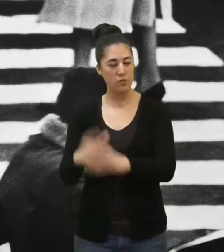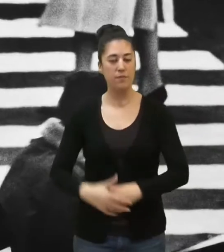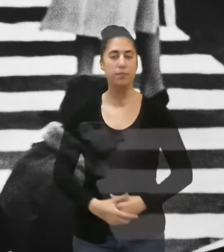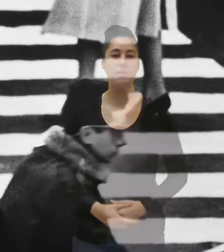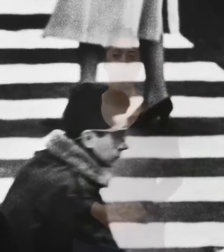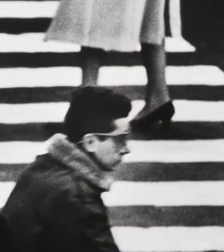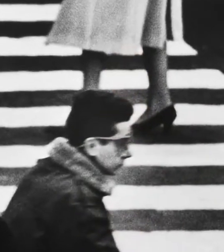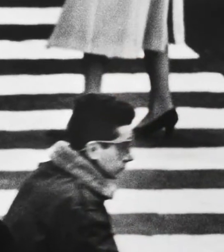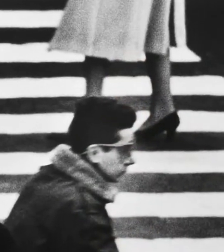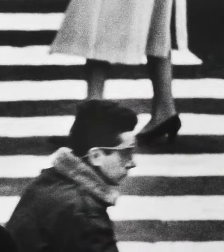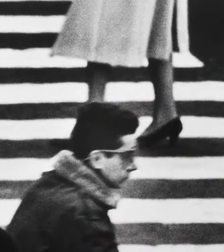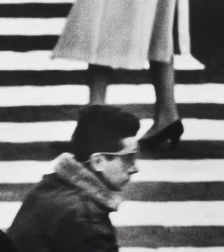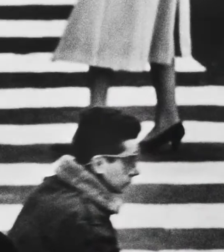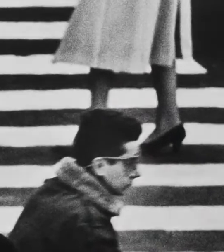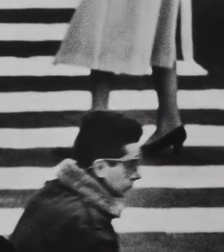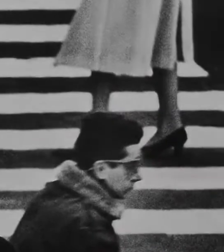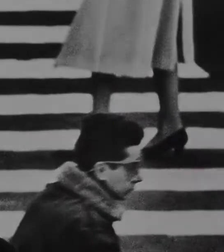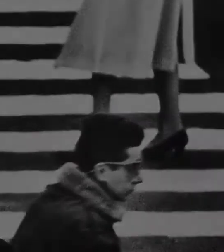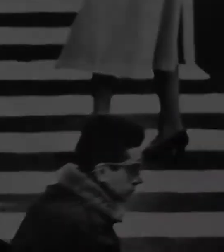trabajo.